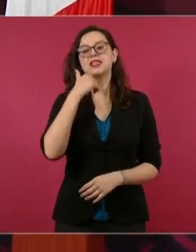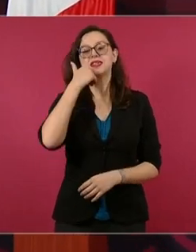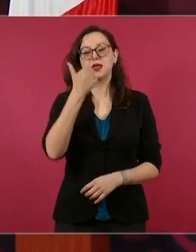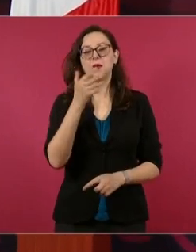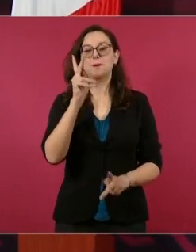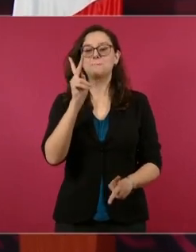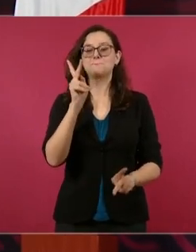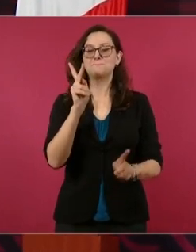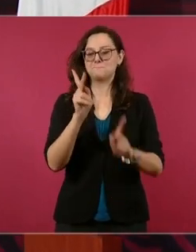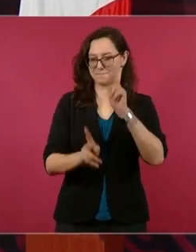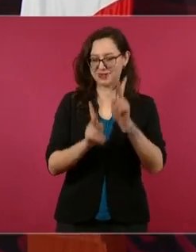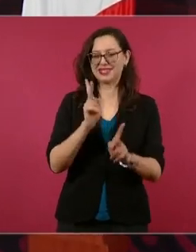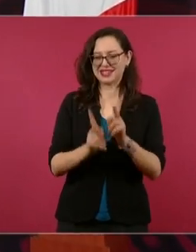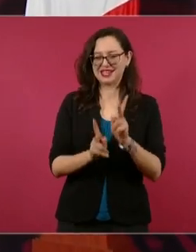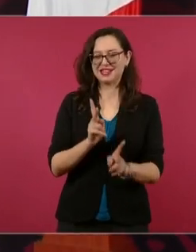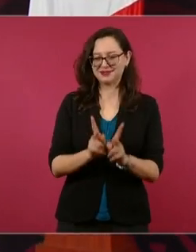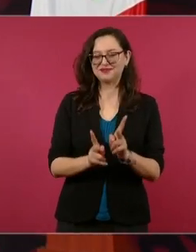pues para mí una